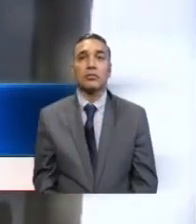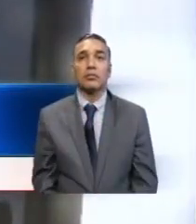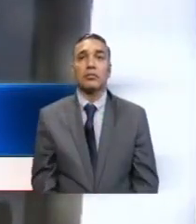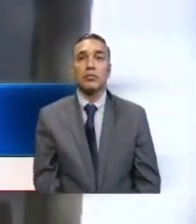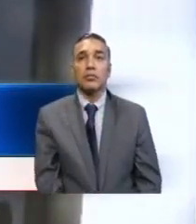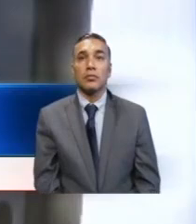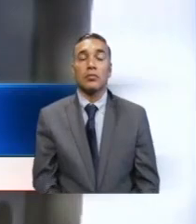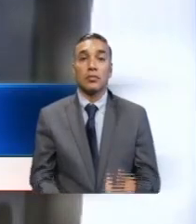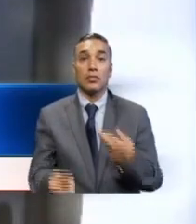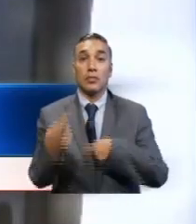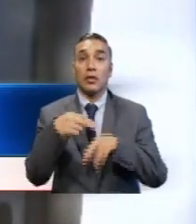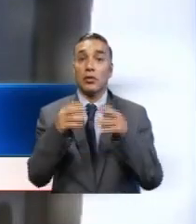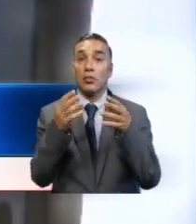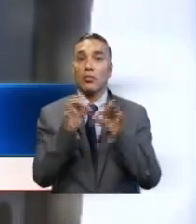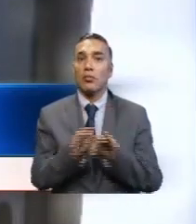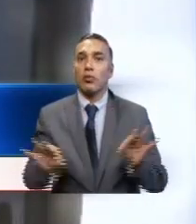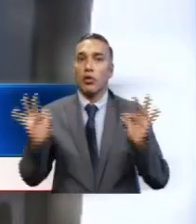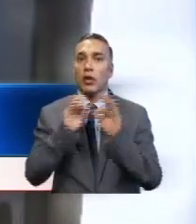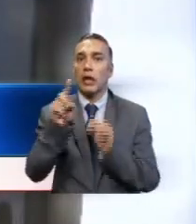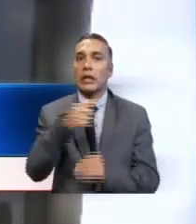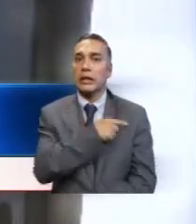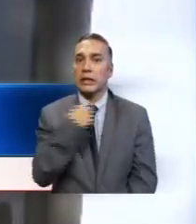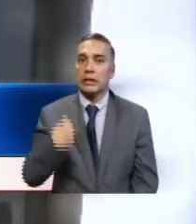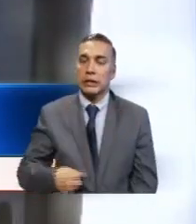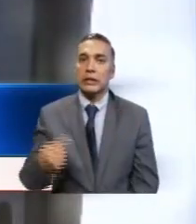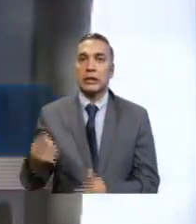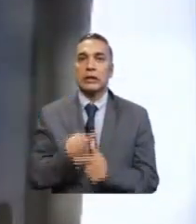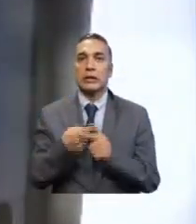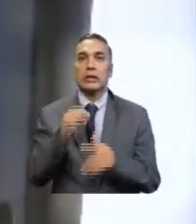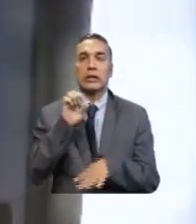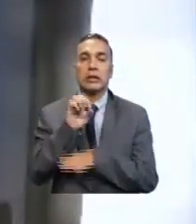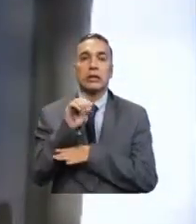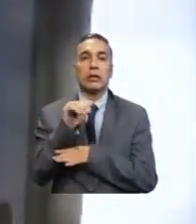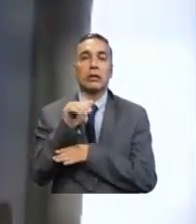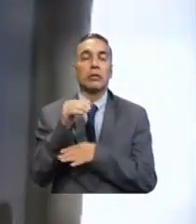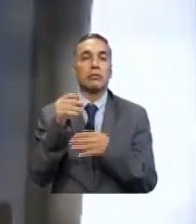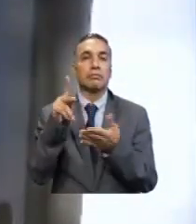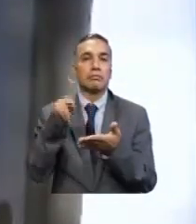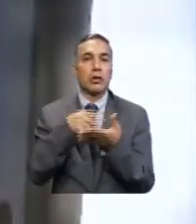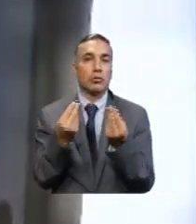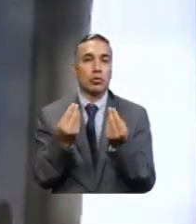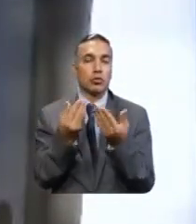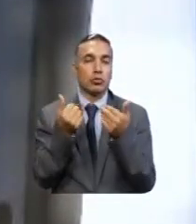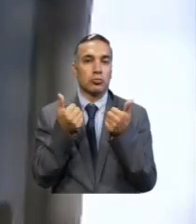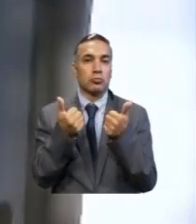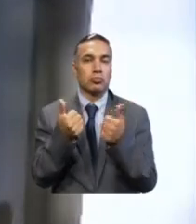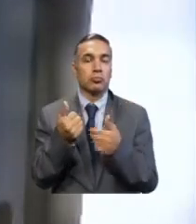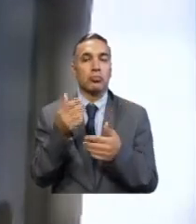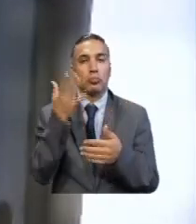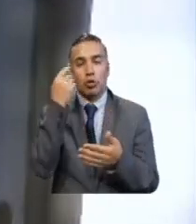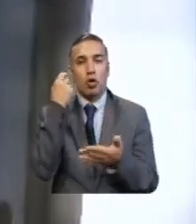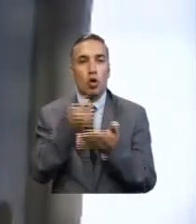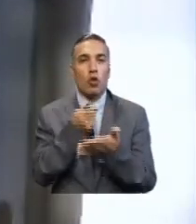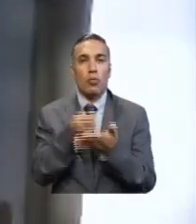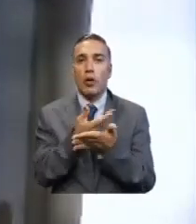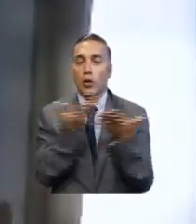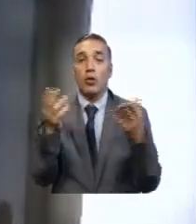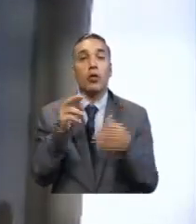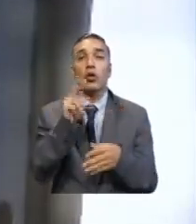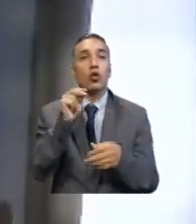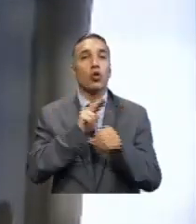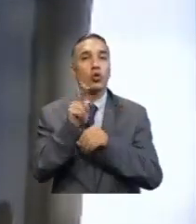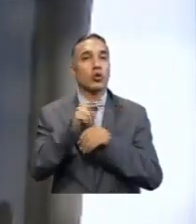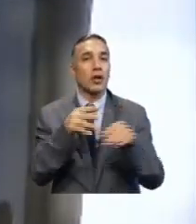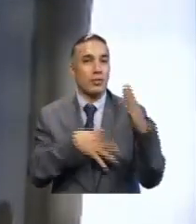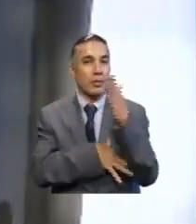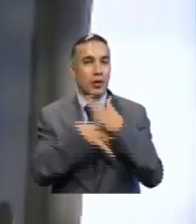socio comercial importante, es un país al cual destina el Ecuador una buena parte de exportaciones no petroleras y petroleras.